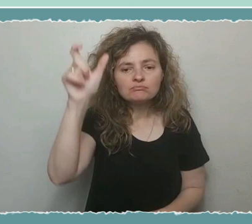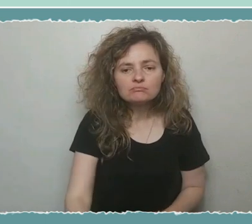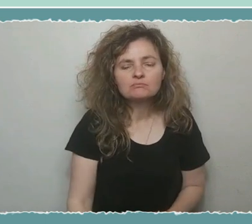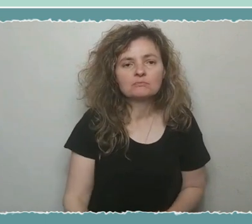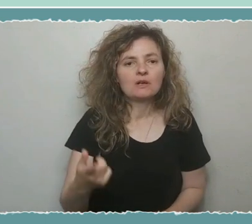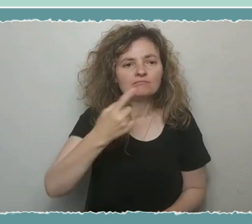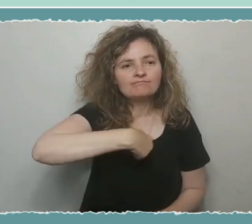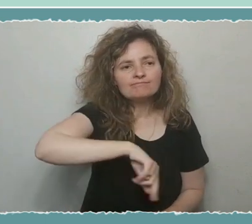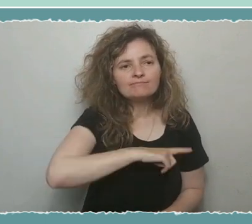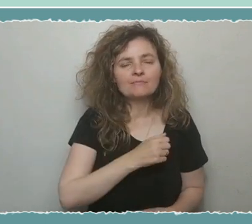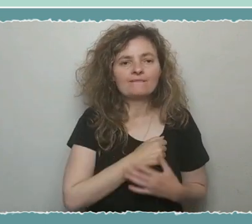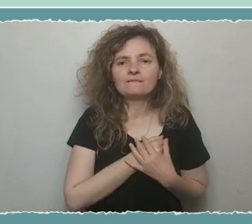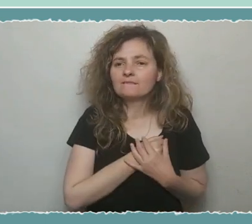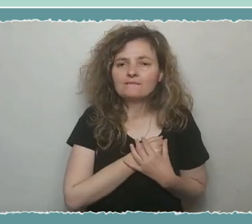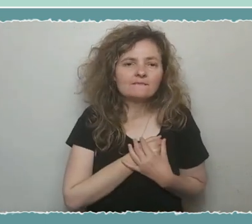que temos